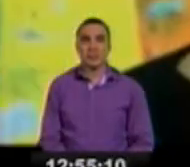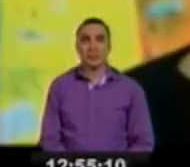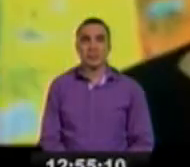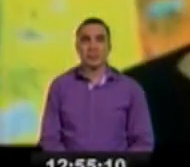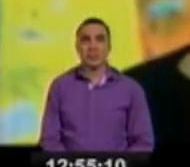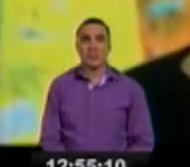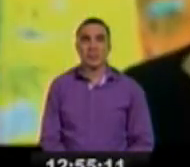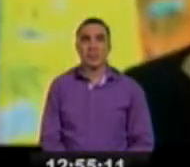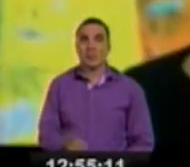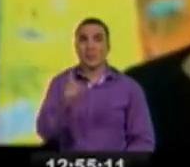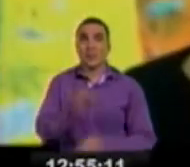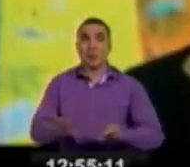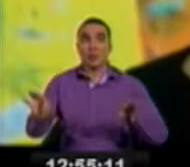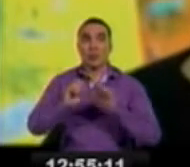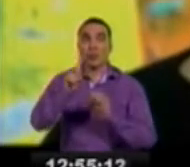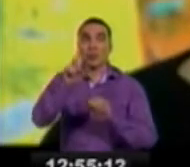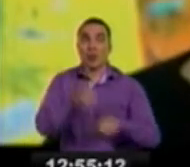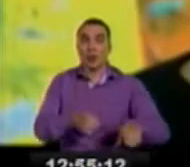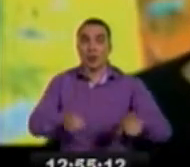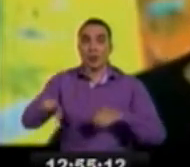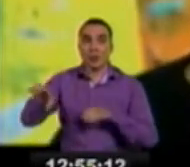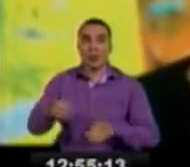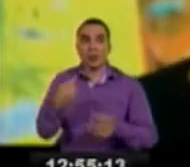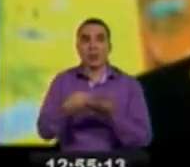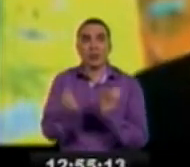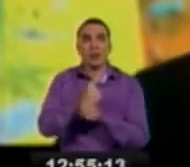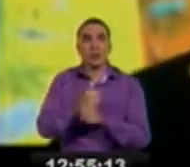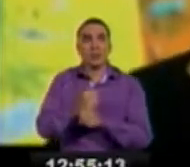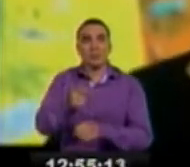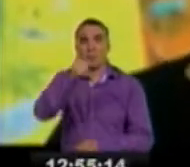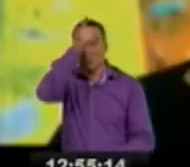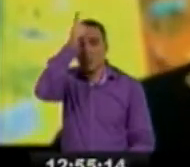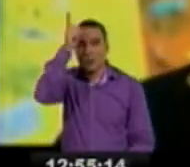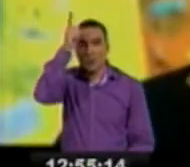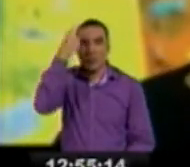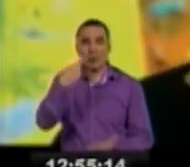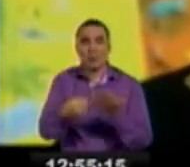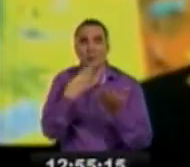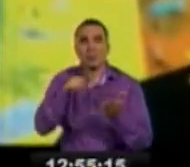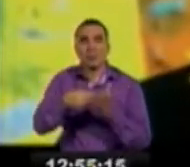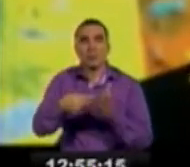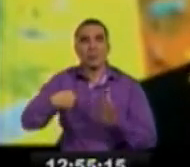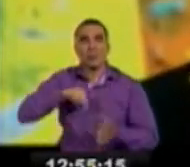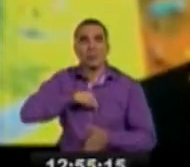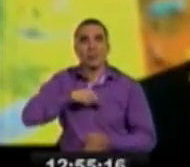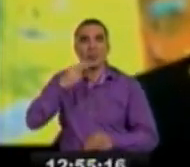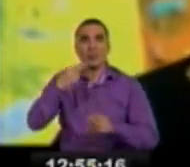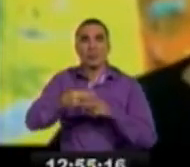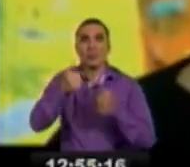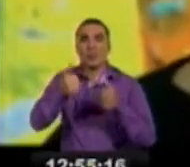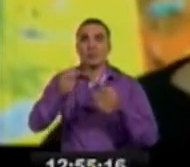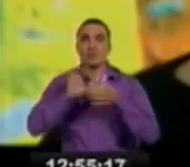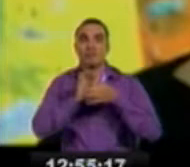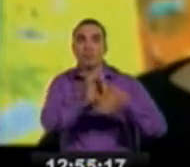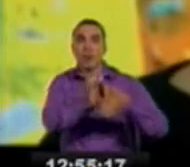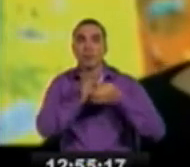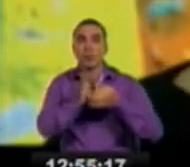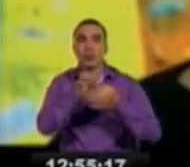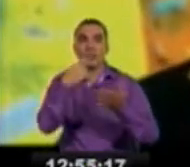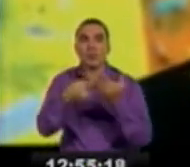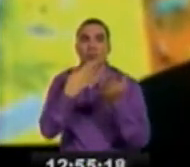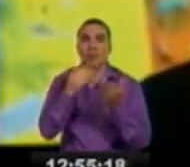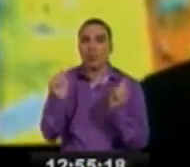Es muy importante porque es una actividad de las que hace el Ayuntamiento de Madrid, que las hace como lo que nosotros llamamos la verdadera cooperación, que es